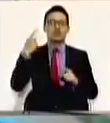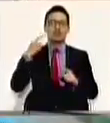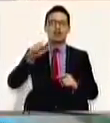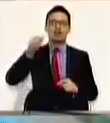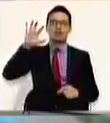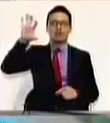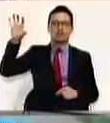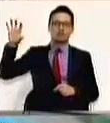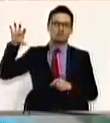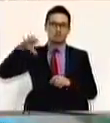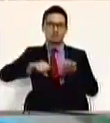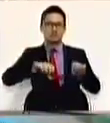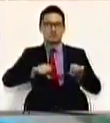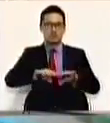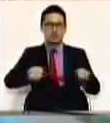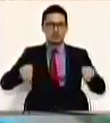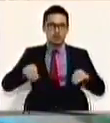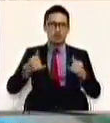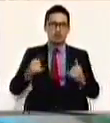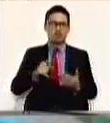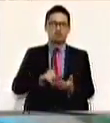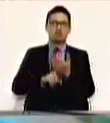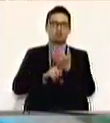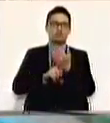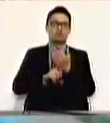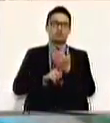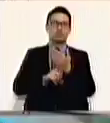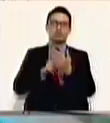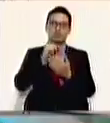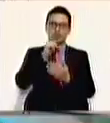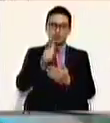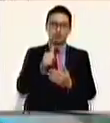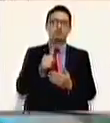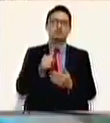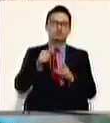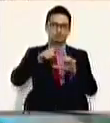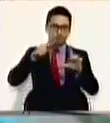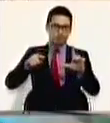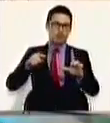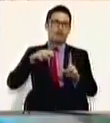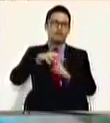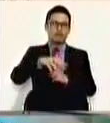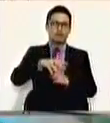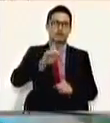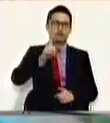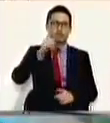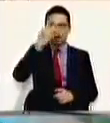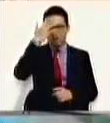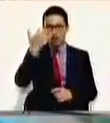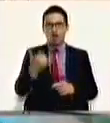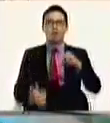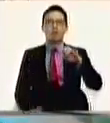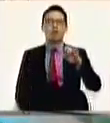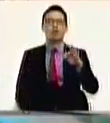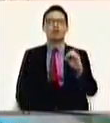extranjerización de la tierra y de financiarización de la tierra, los fenómenos suelen hacerse mucho más volátiles. Y es lo que explica por qué en Puerto